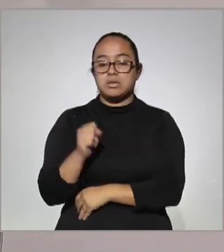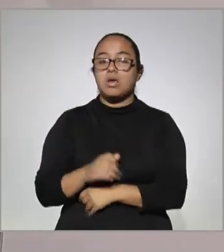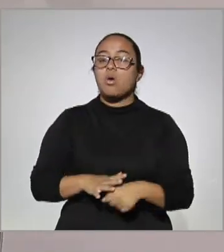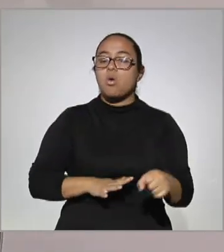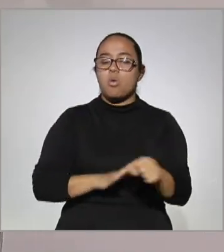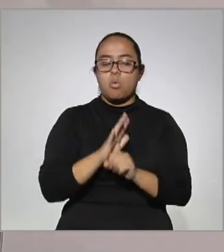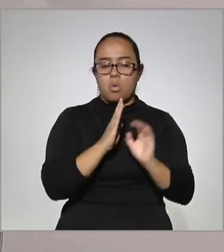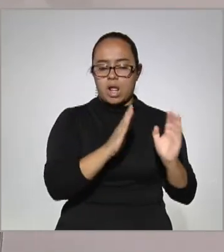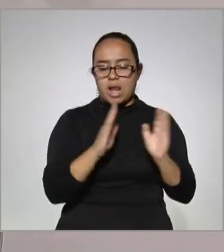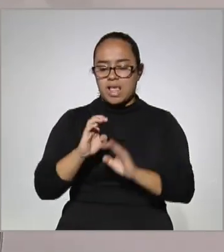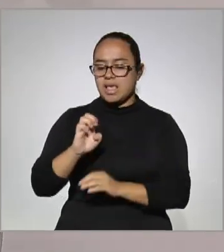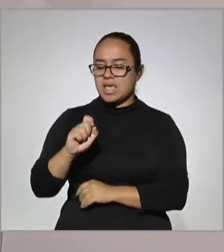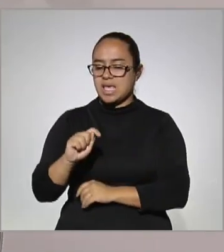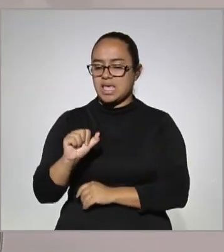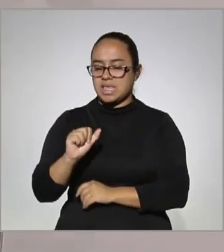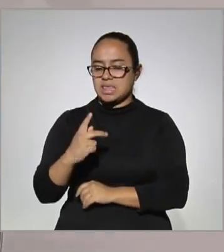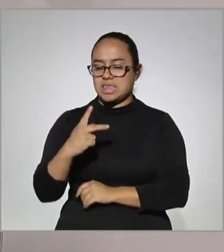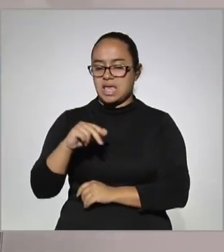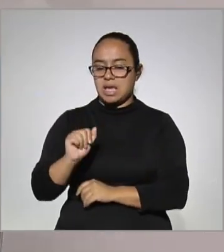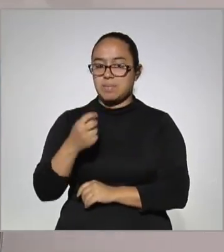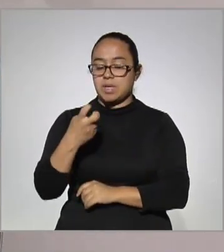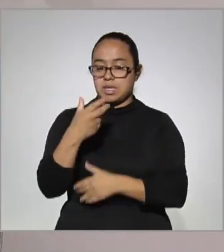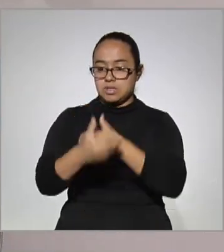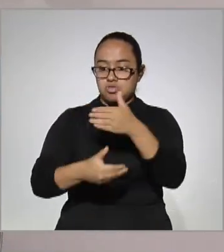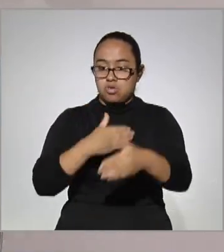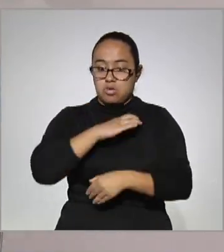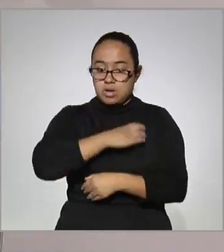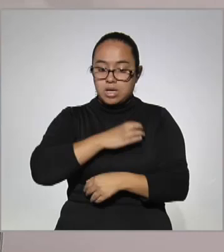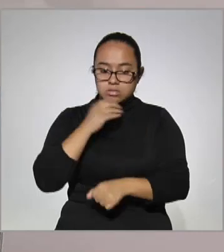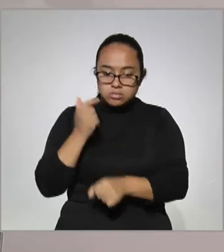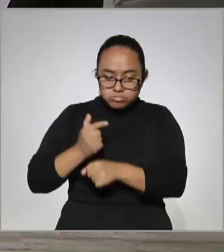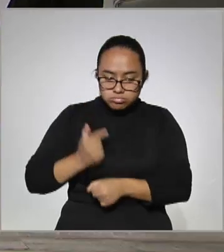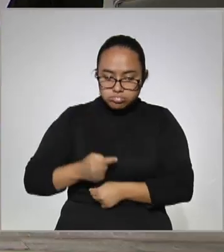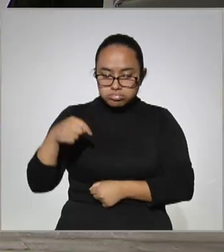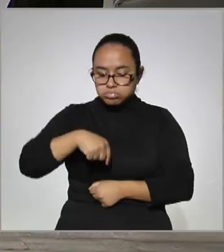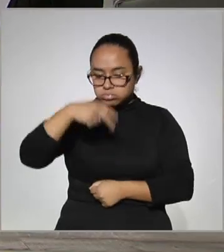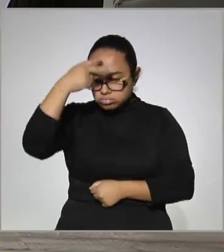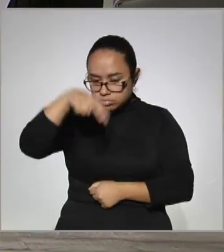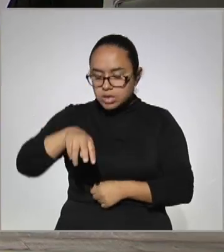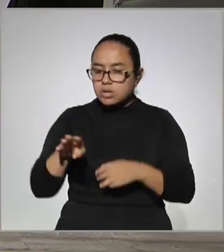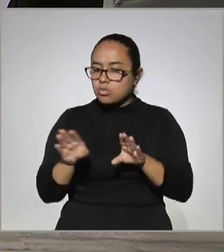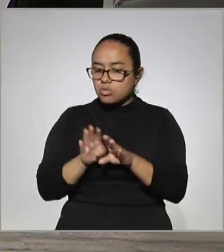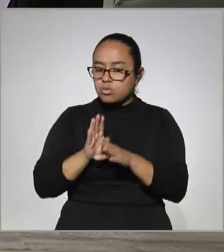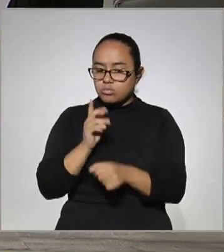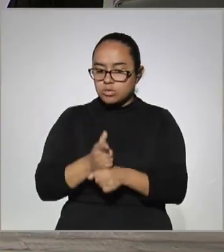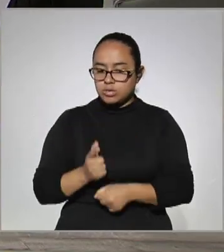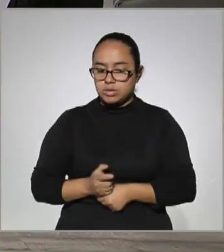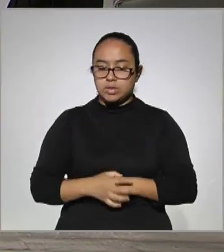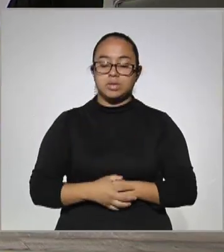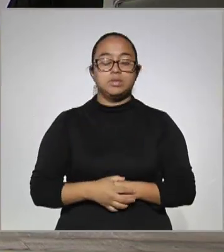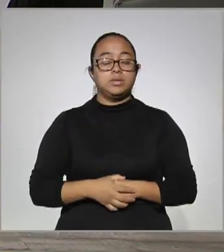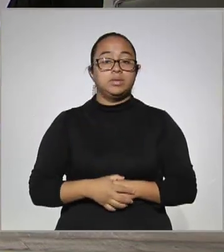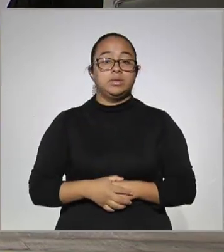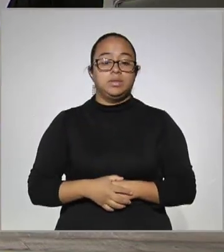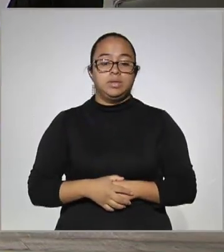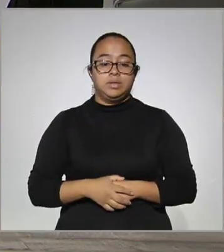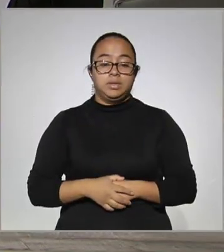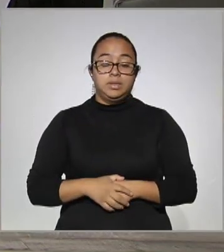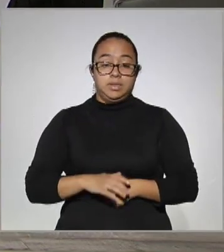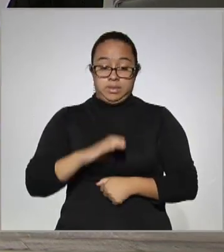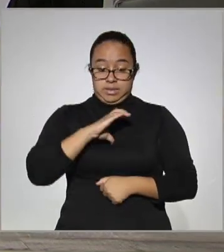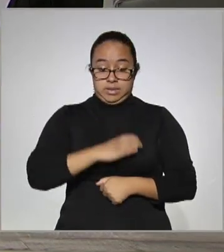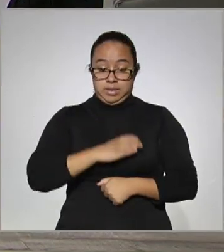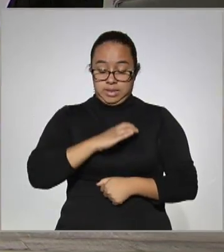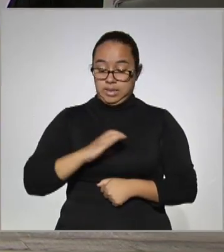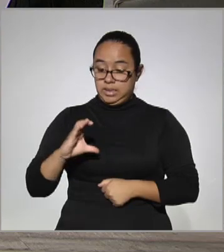etapas del avance del cáncer se diagnostica en nuestro país? Sí, el cáncer